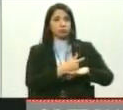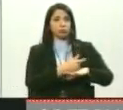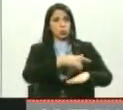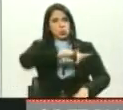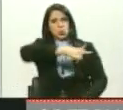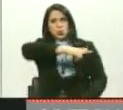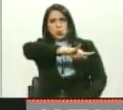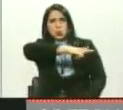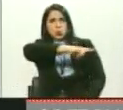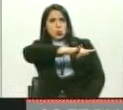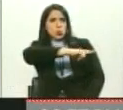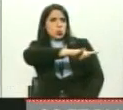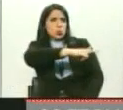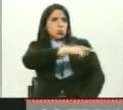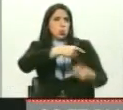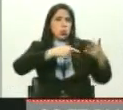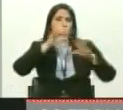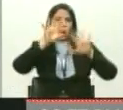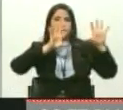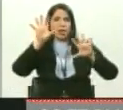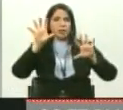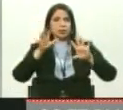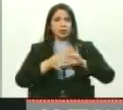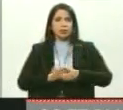control remoto desde otros países.